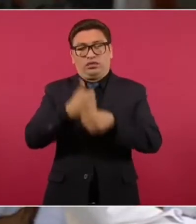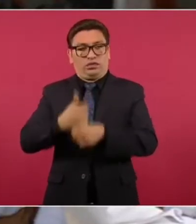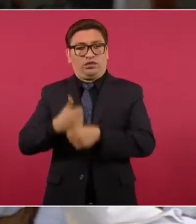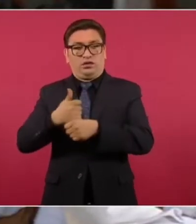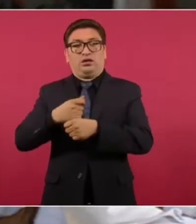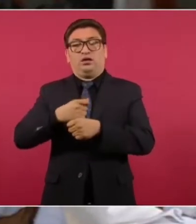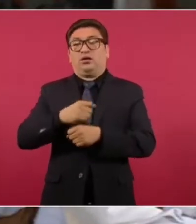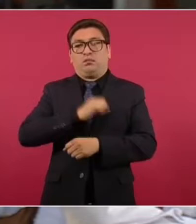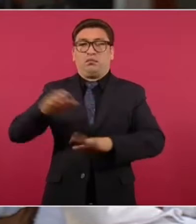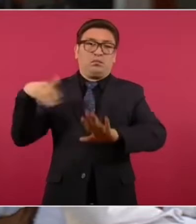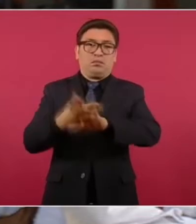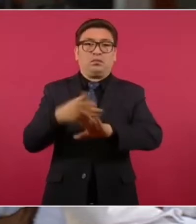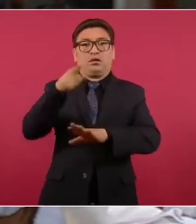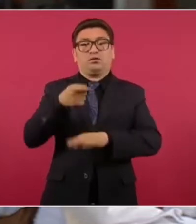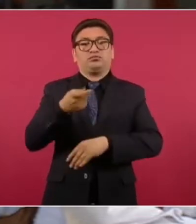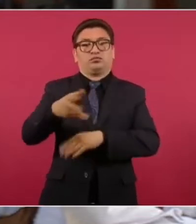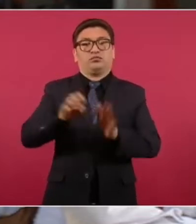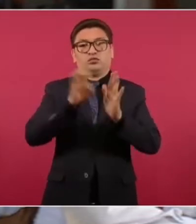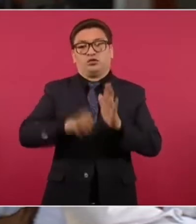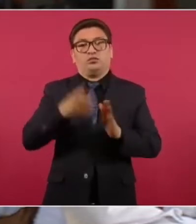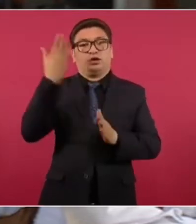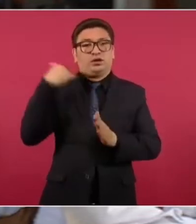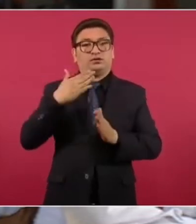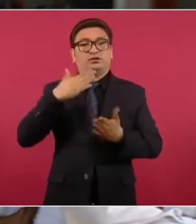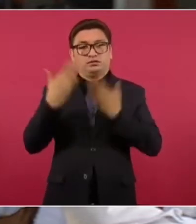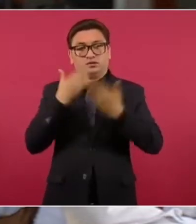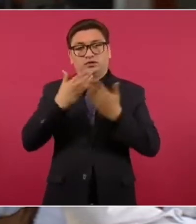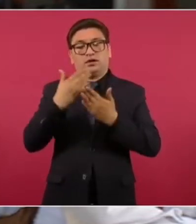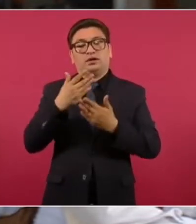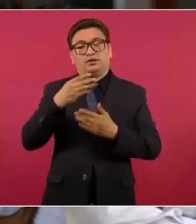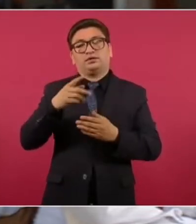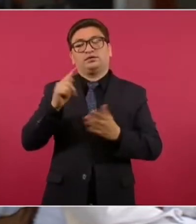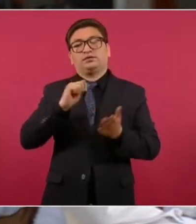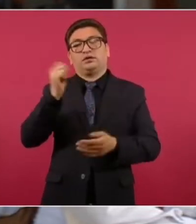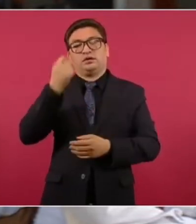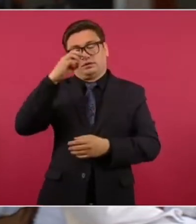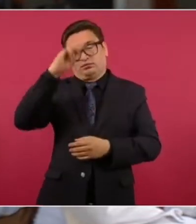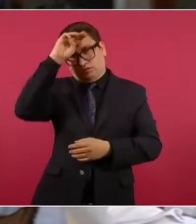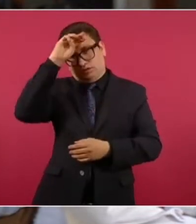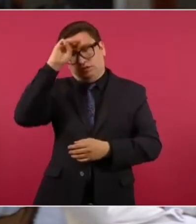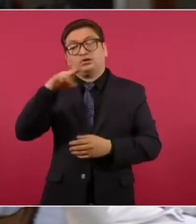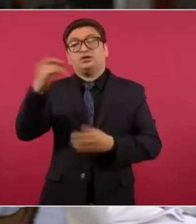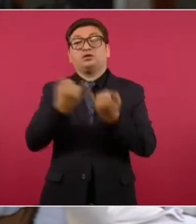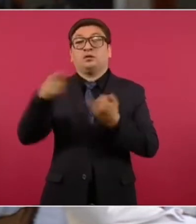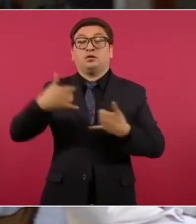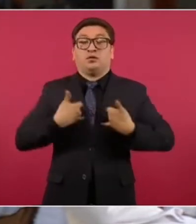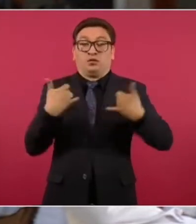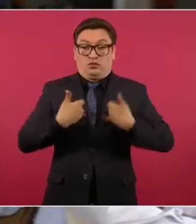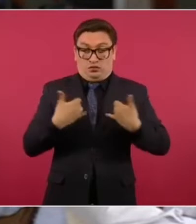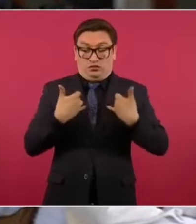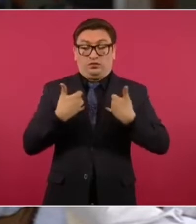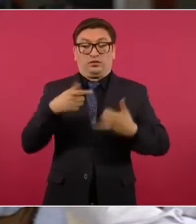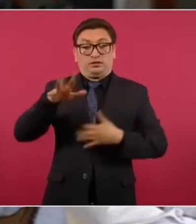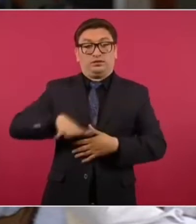hechos violentos, como recordar el caso de los estudiantes del TEC de Monterrey, también de los jóvenes, los